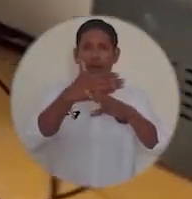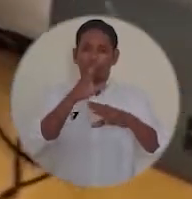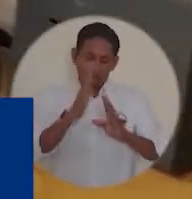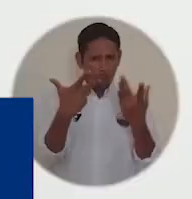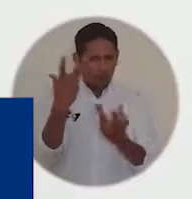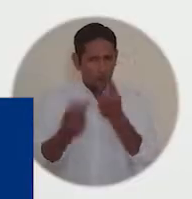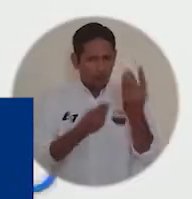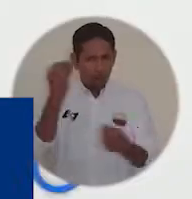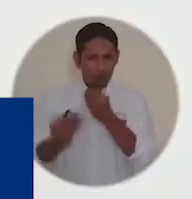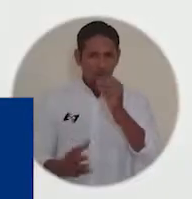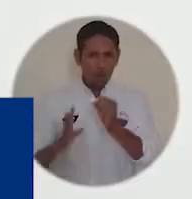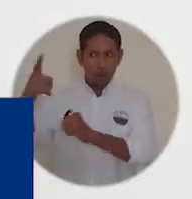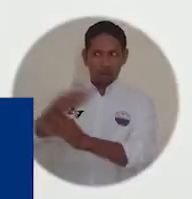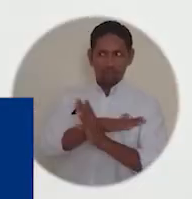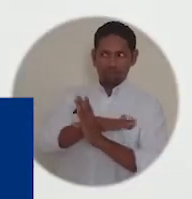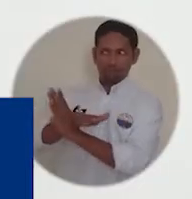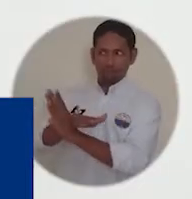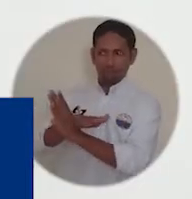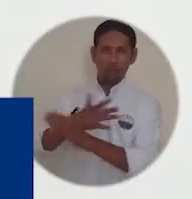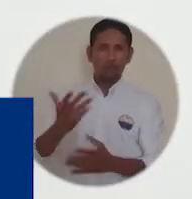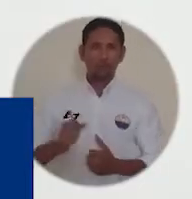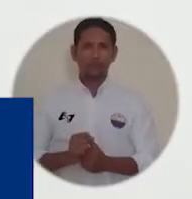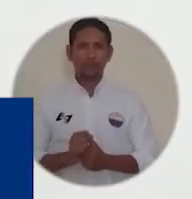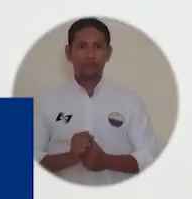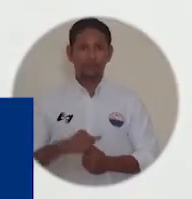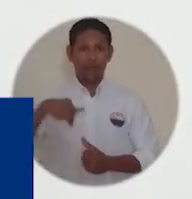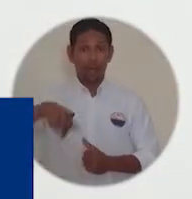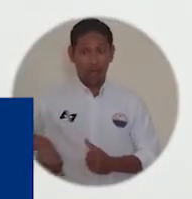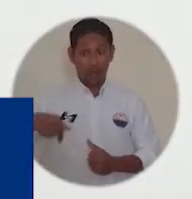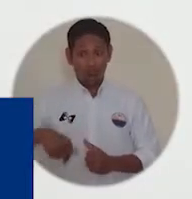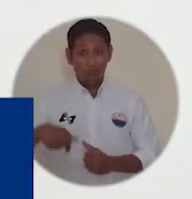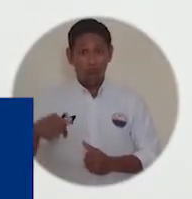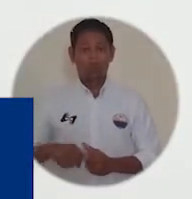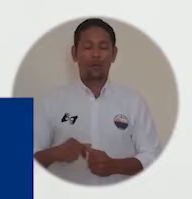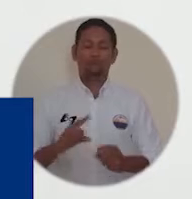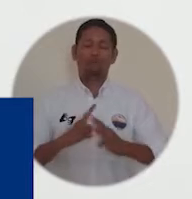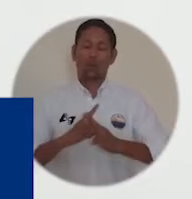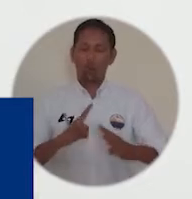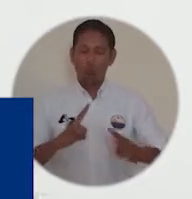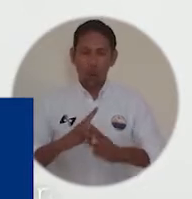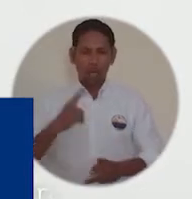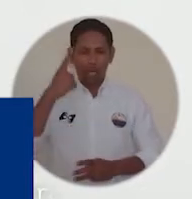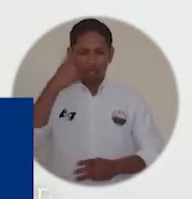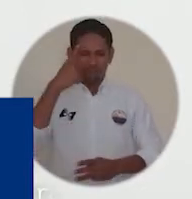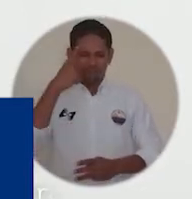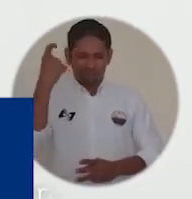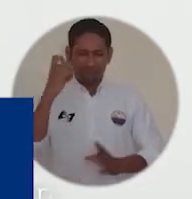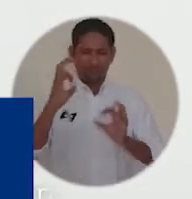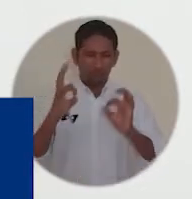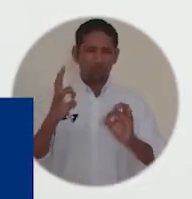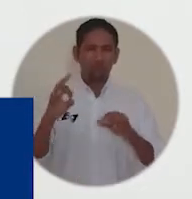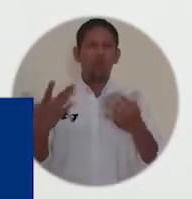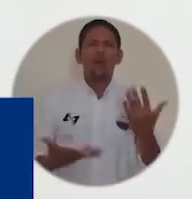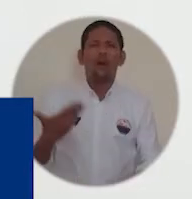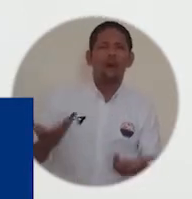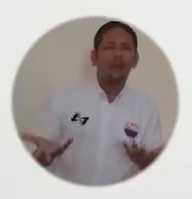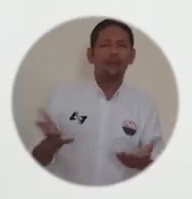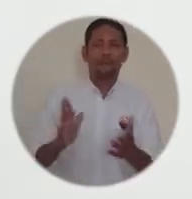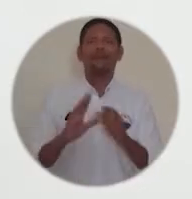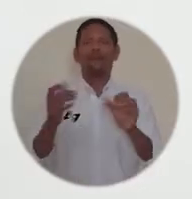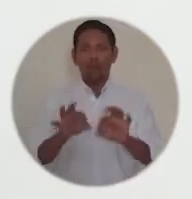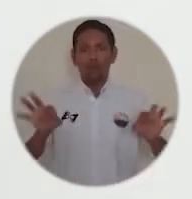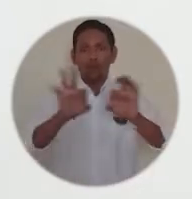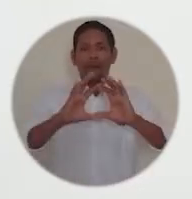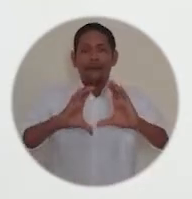más fuertes. En estos momentos nuestra universidad está afrontando un gran reto y es dar las clases virtuales a pesar de que somos